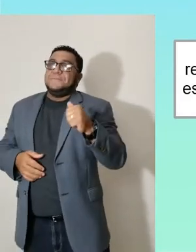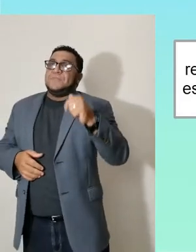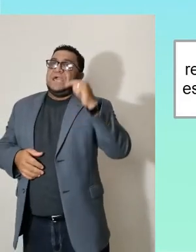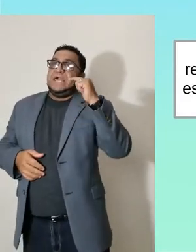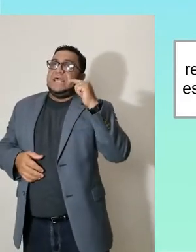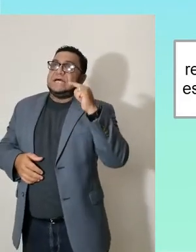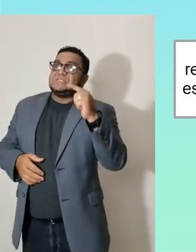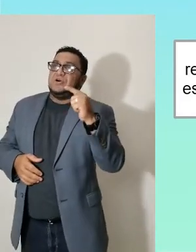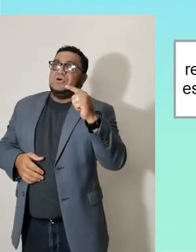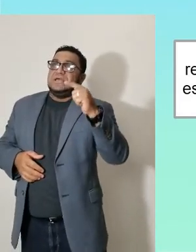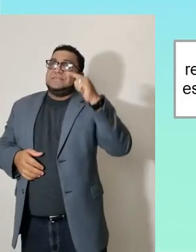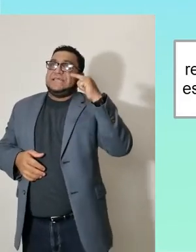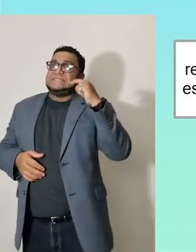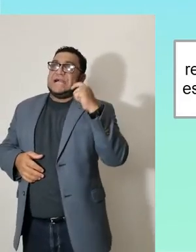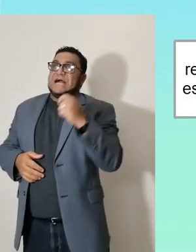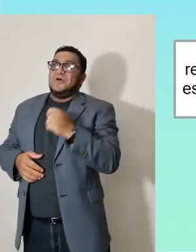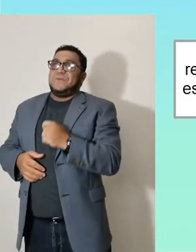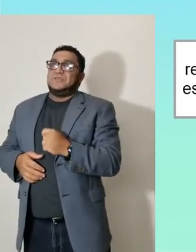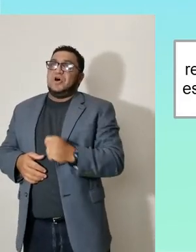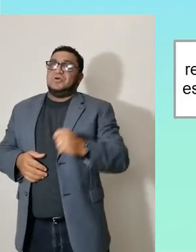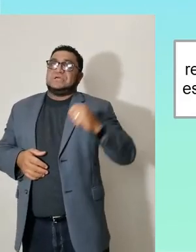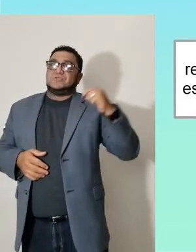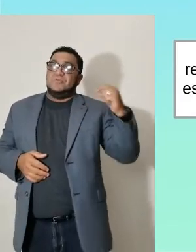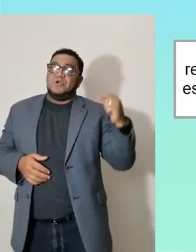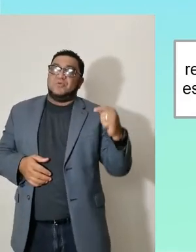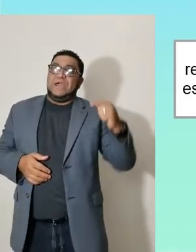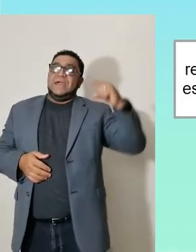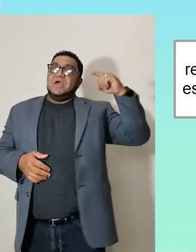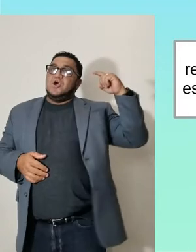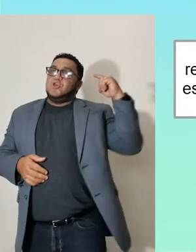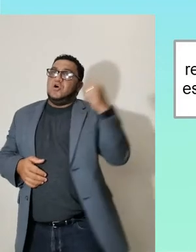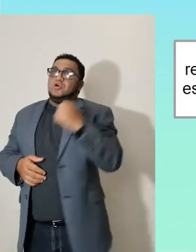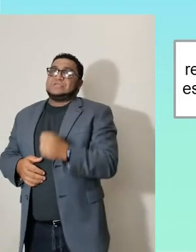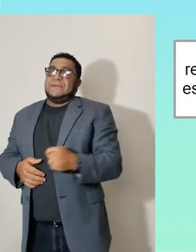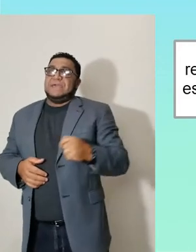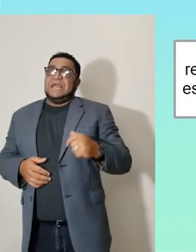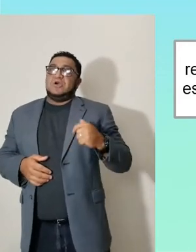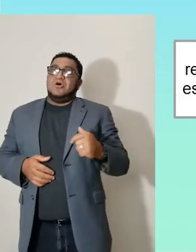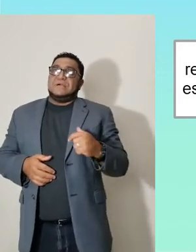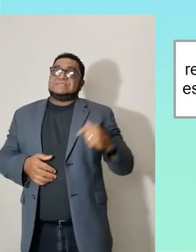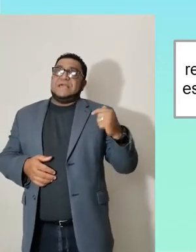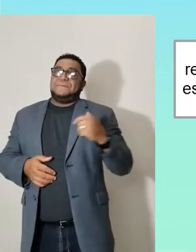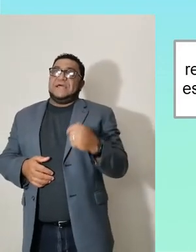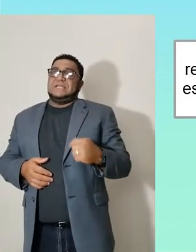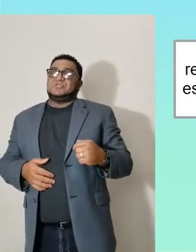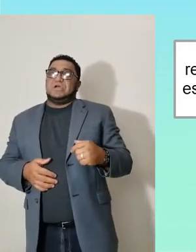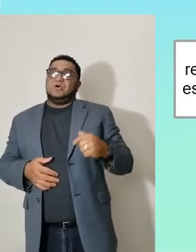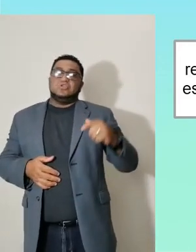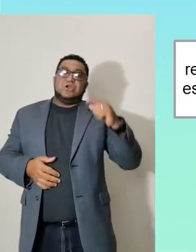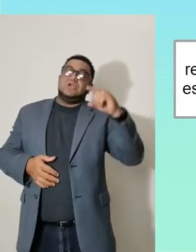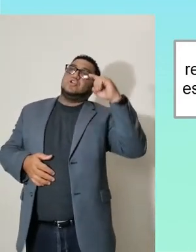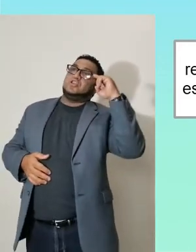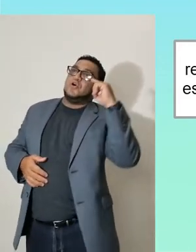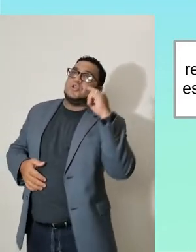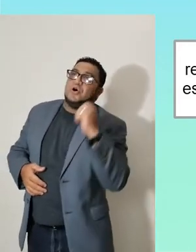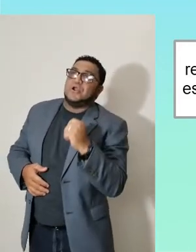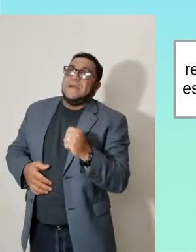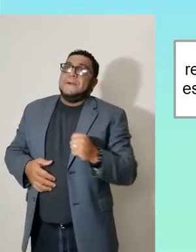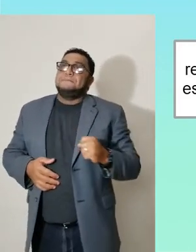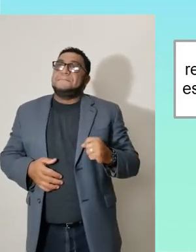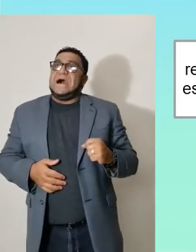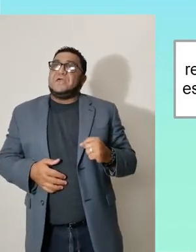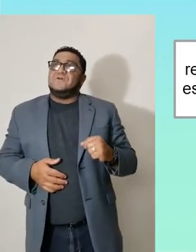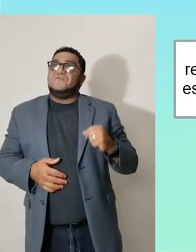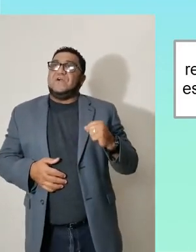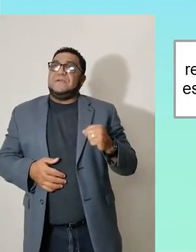fue generación de destacados pintores como lo fue don josé miguel gómez quien para el historiador hondureño doctor